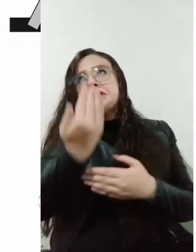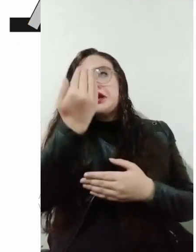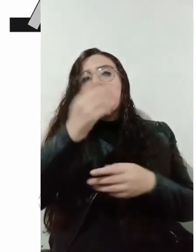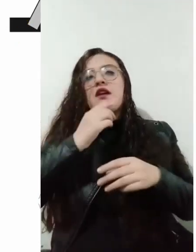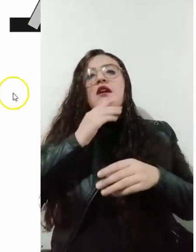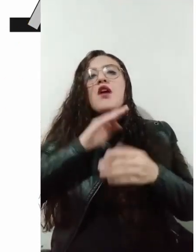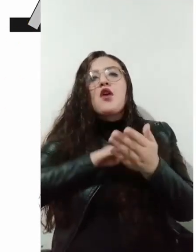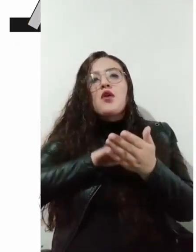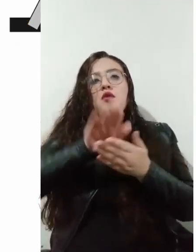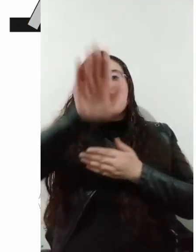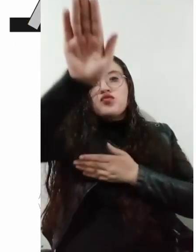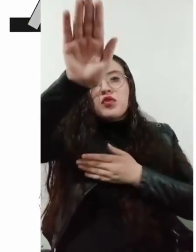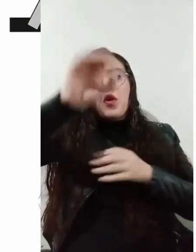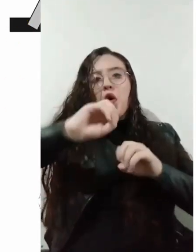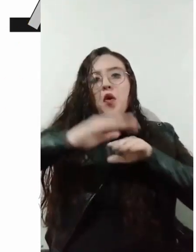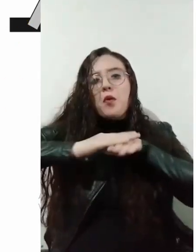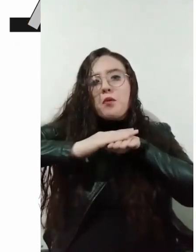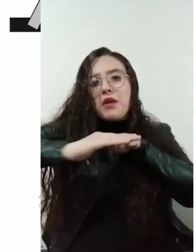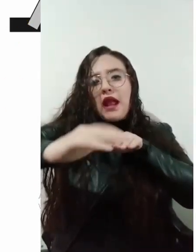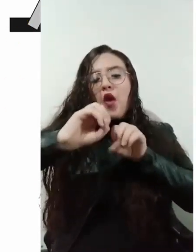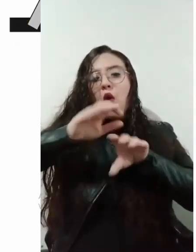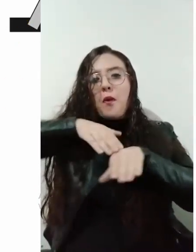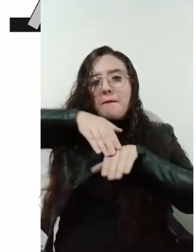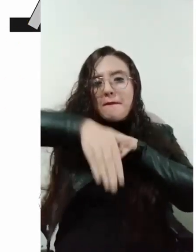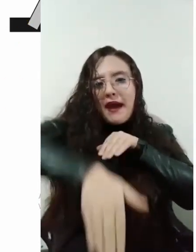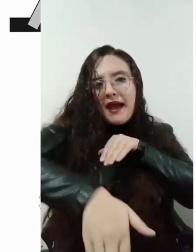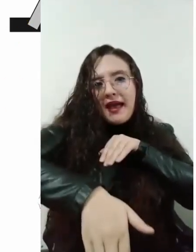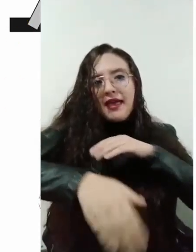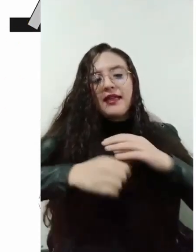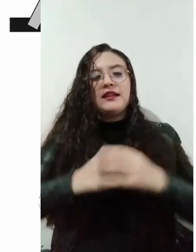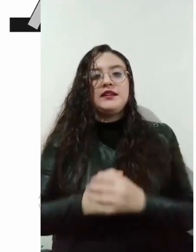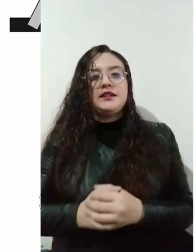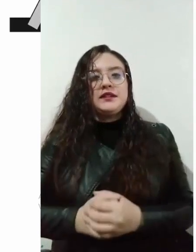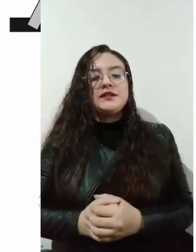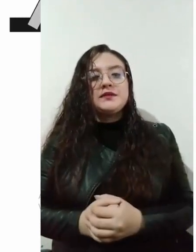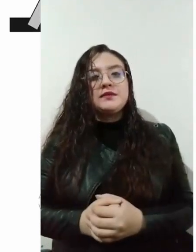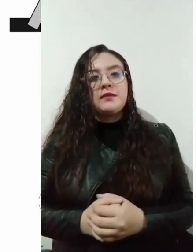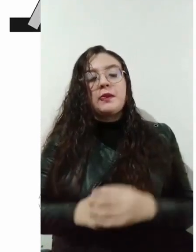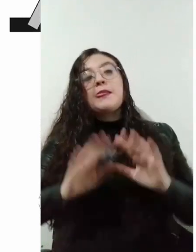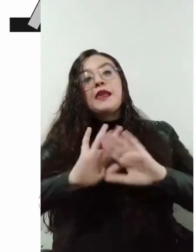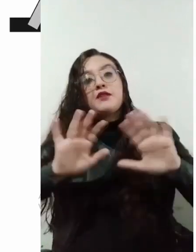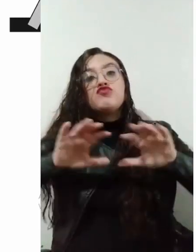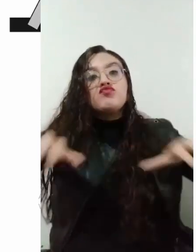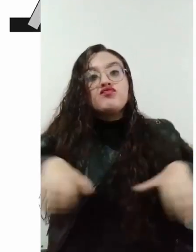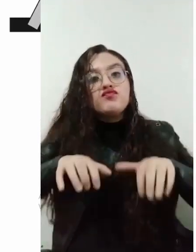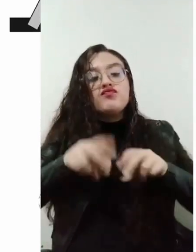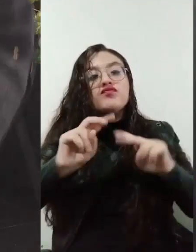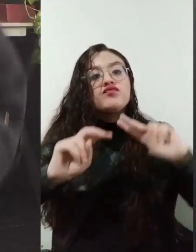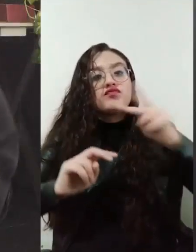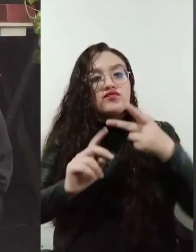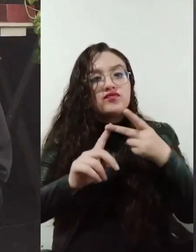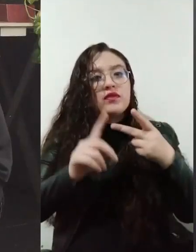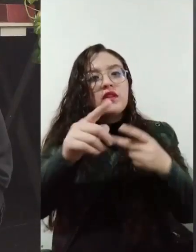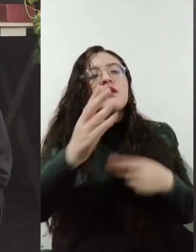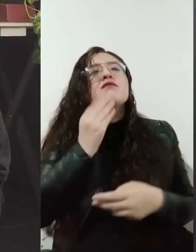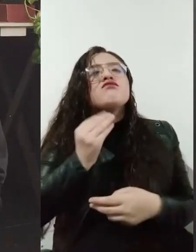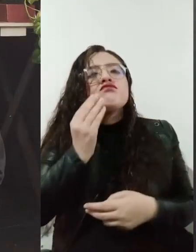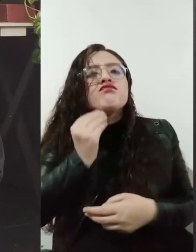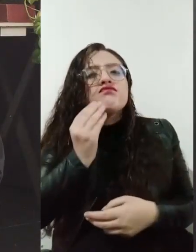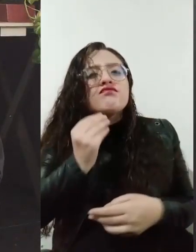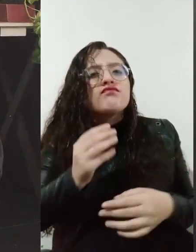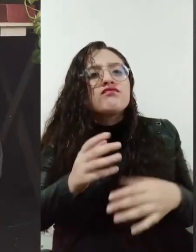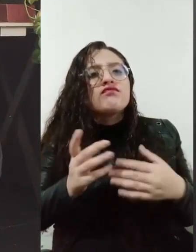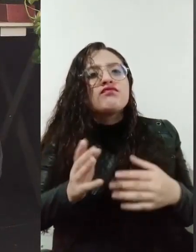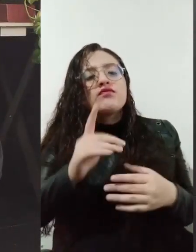esta relación sirve para subidas y esta relación sirve para planes o para bajadas. El ejercicio número